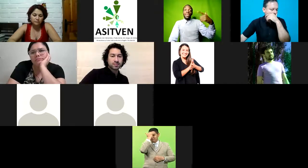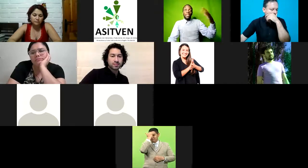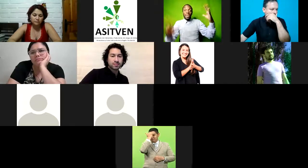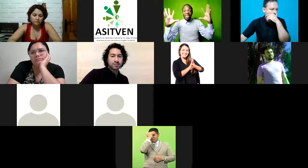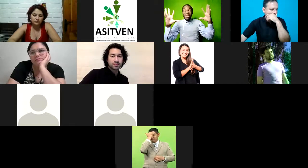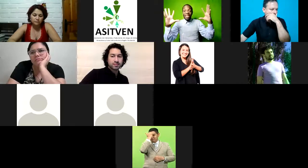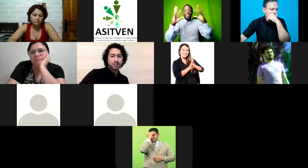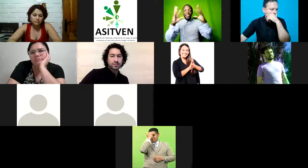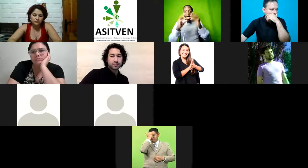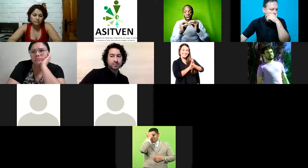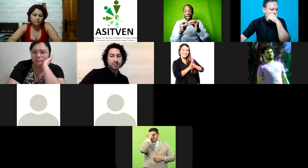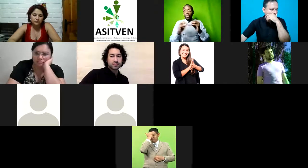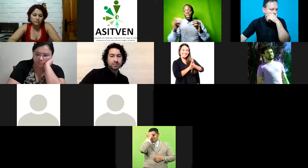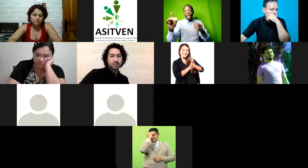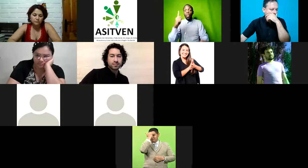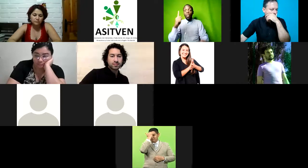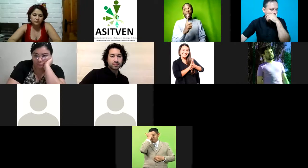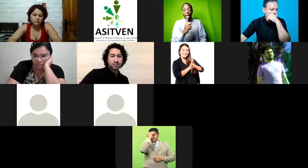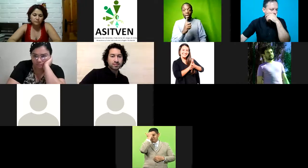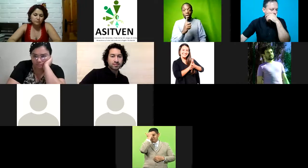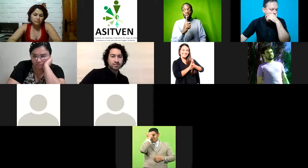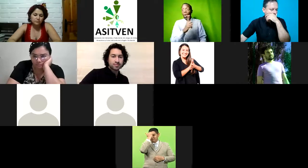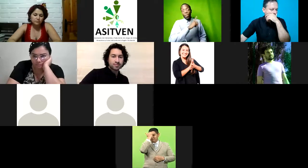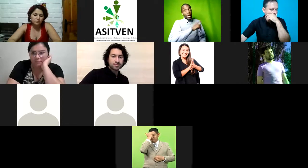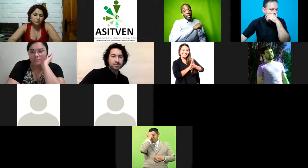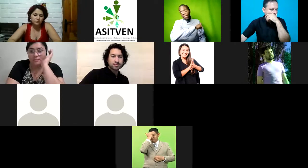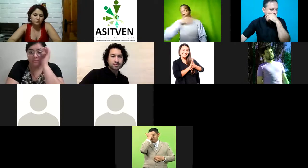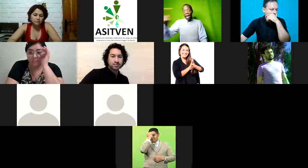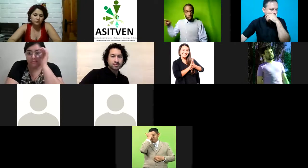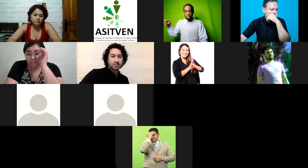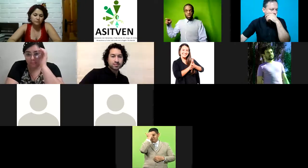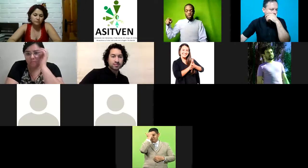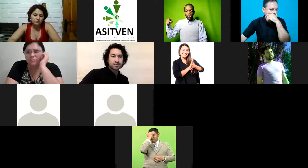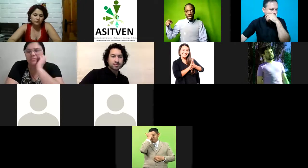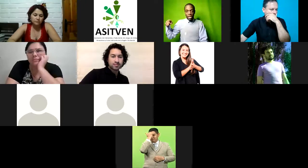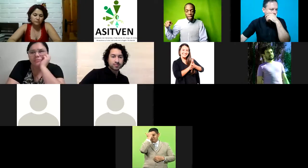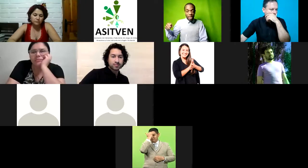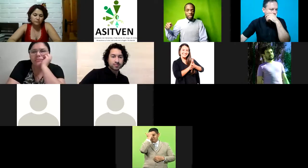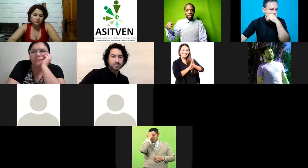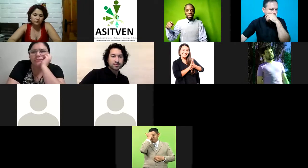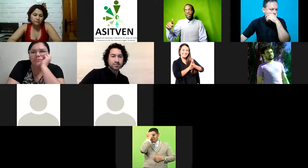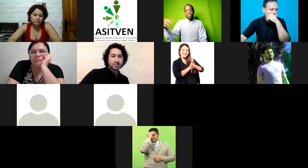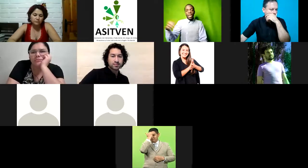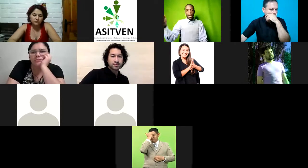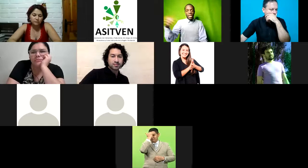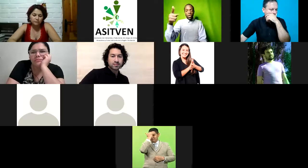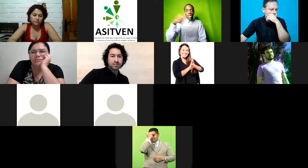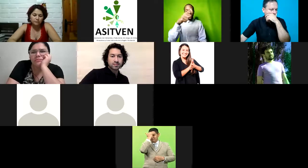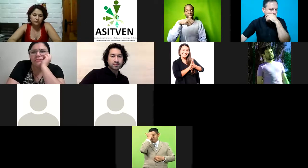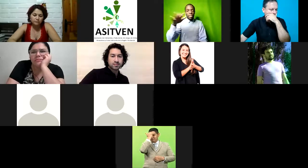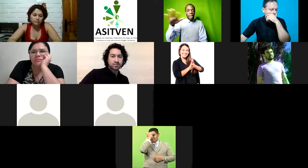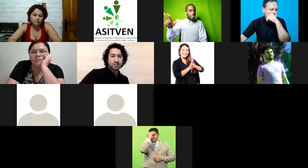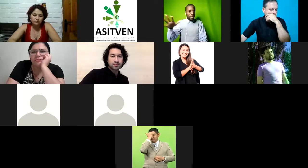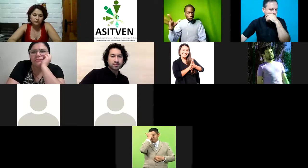Porque ahí también se establecen acuerdos para que un entrenador pueda hablar con sordos de diferentes países. O sea, vienen entrenadores